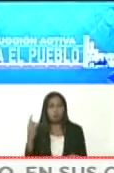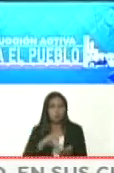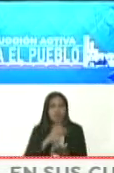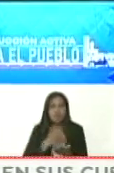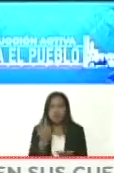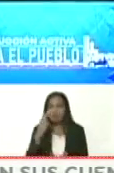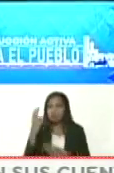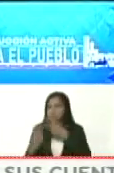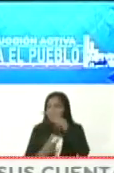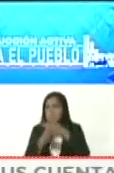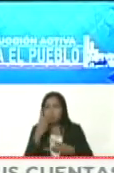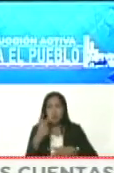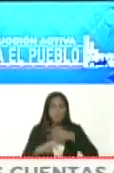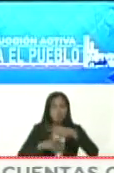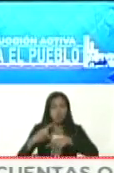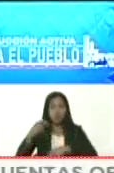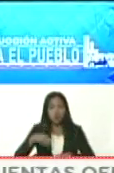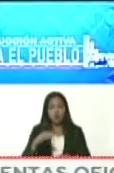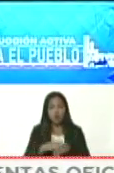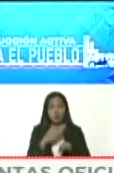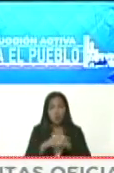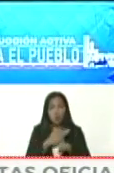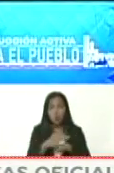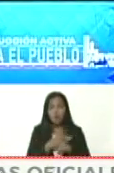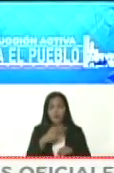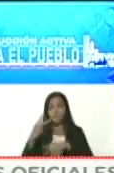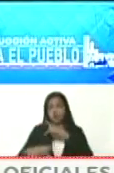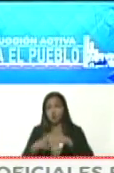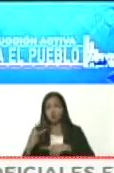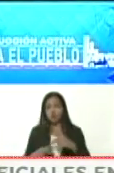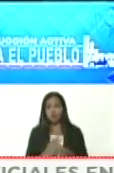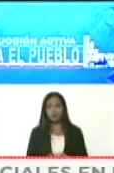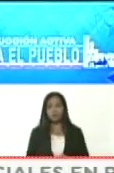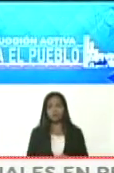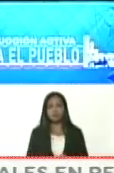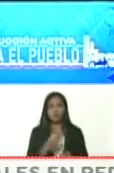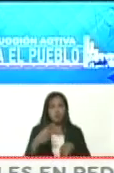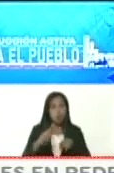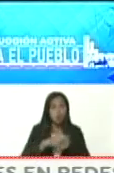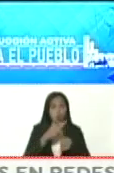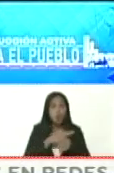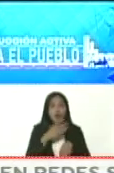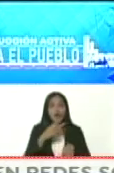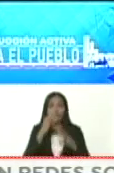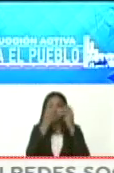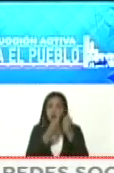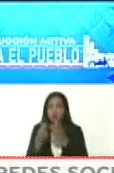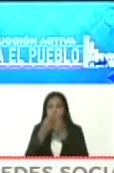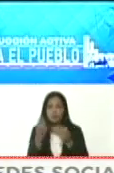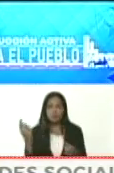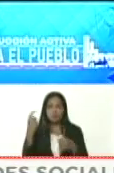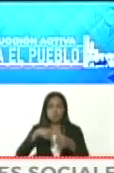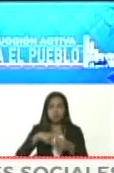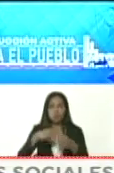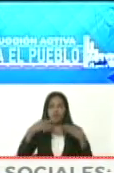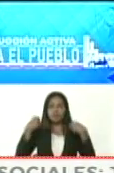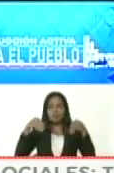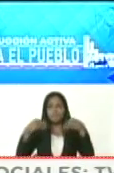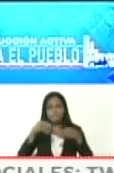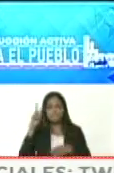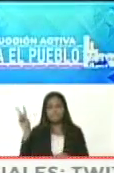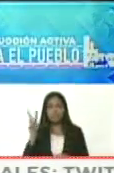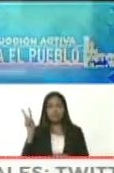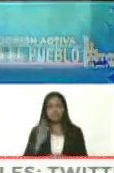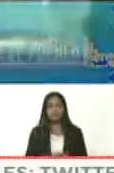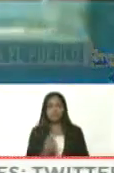esta inspección productiva hoy, jueves productivo, jueves de economía, a la Corporación Venezolana del Plástico. Yo